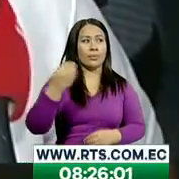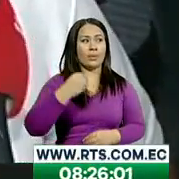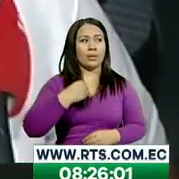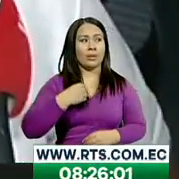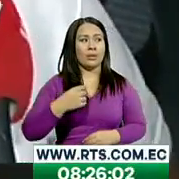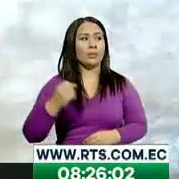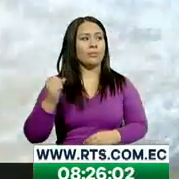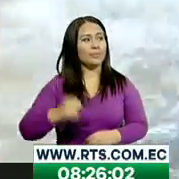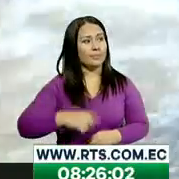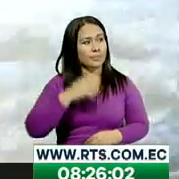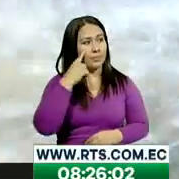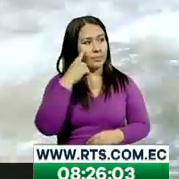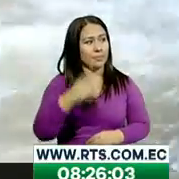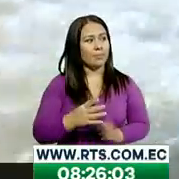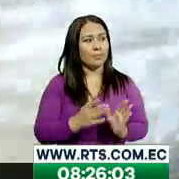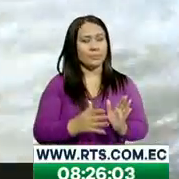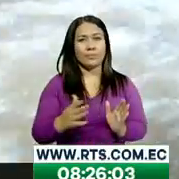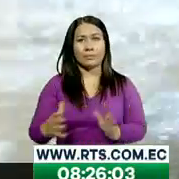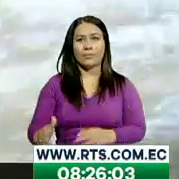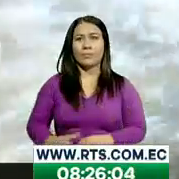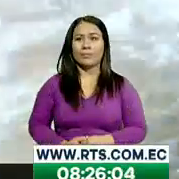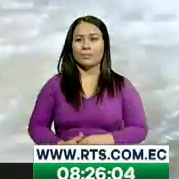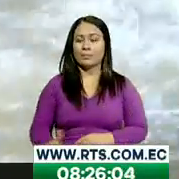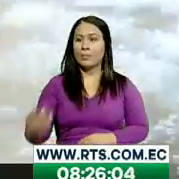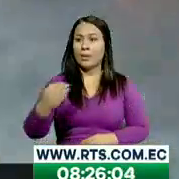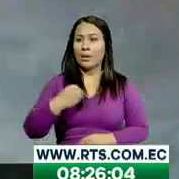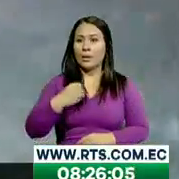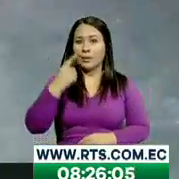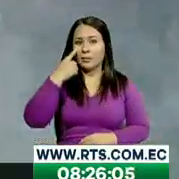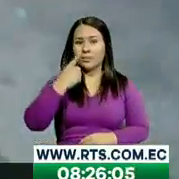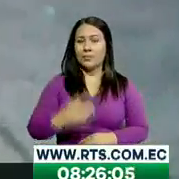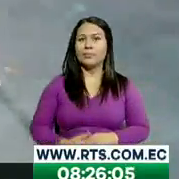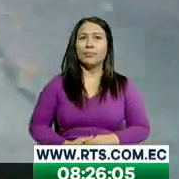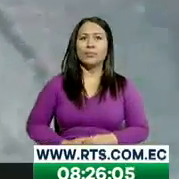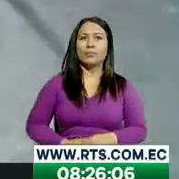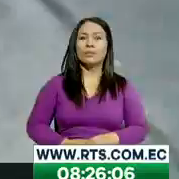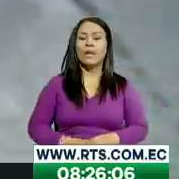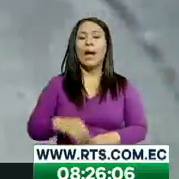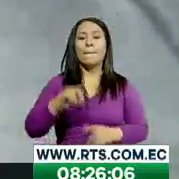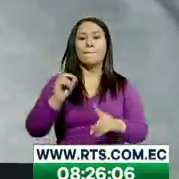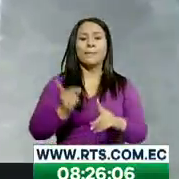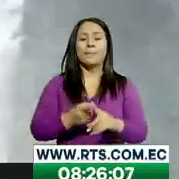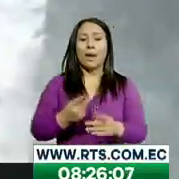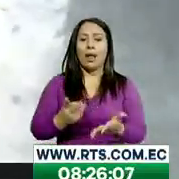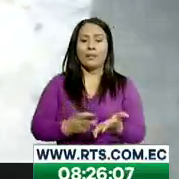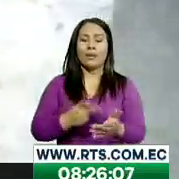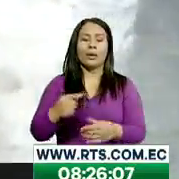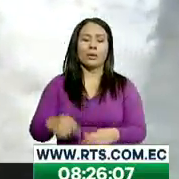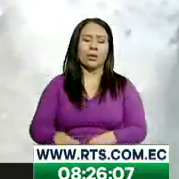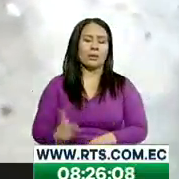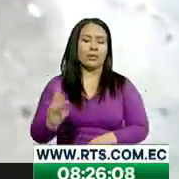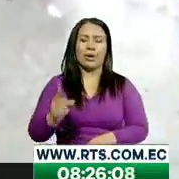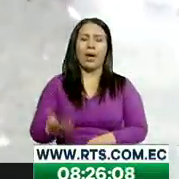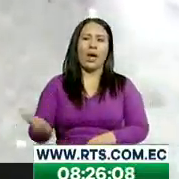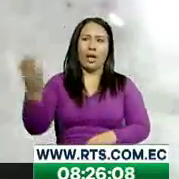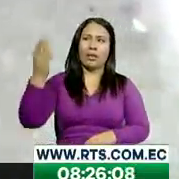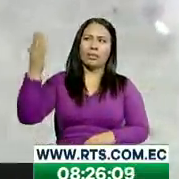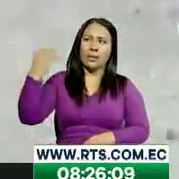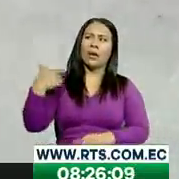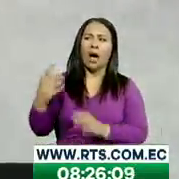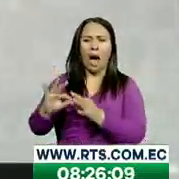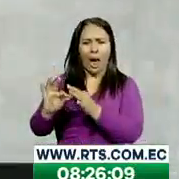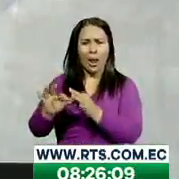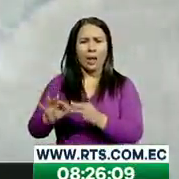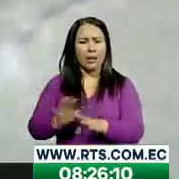buen tiempo atrás, más o menos aproximadamente 2 años que ocurrió la primera vez. Y de ahí entonces arreglaron,